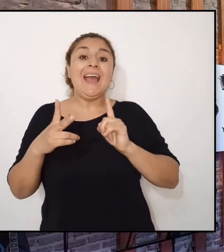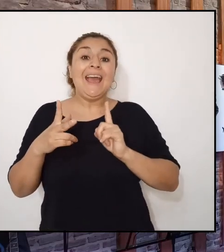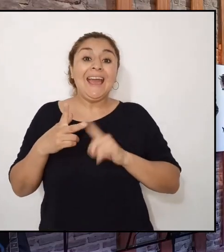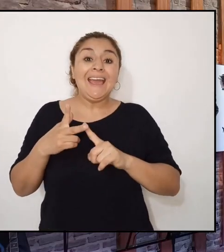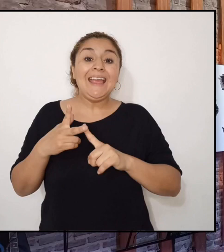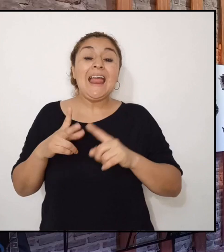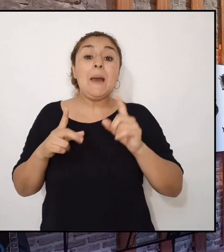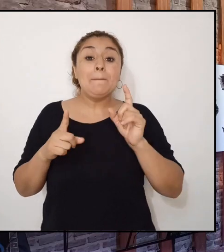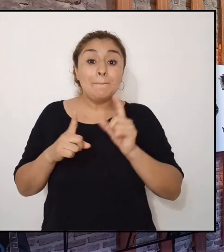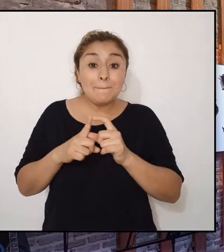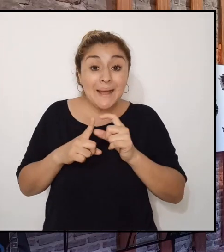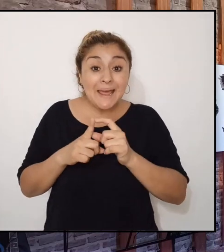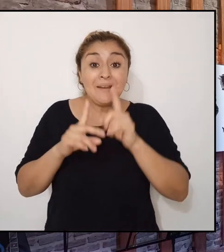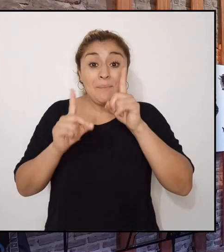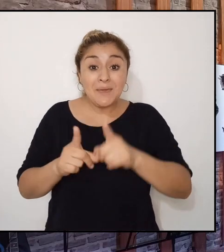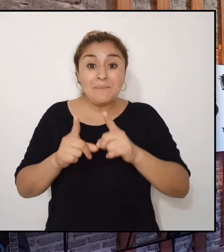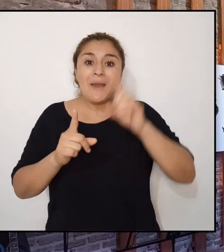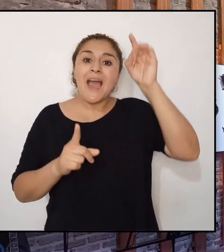Dios.